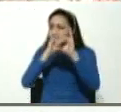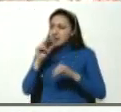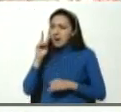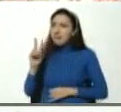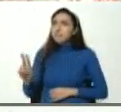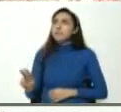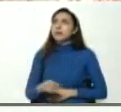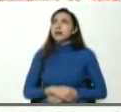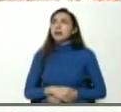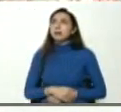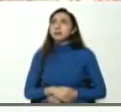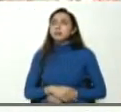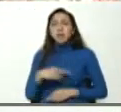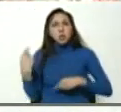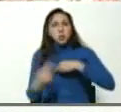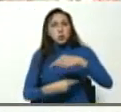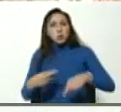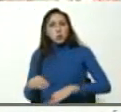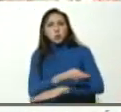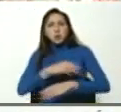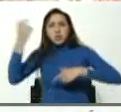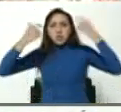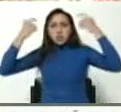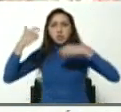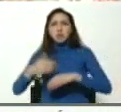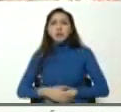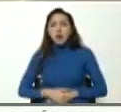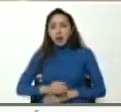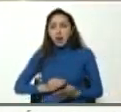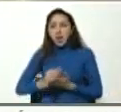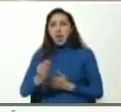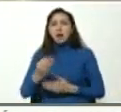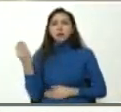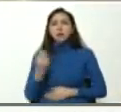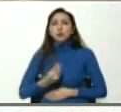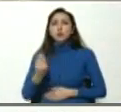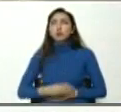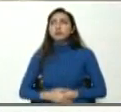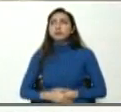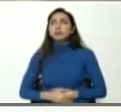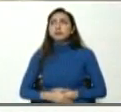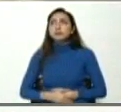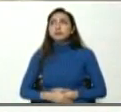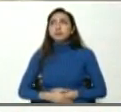la revolucionaria ministra de chávez luchadora